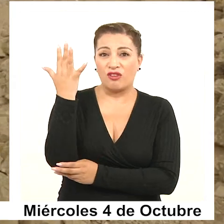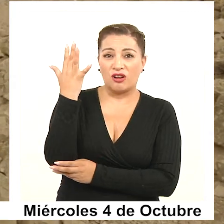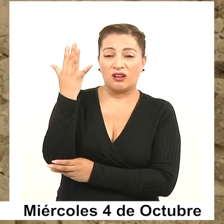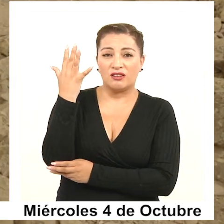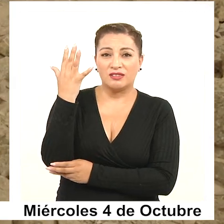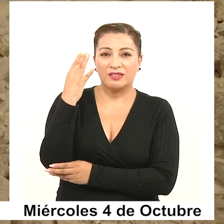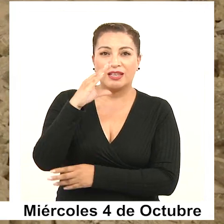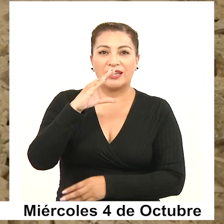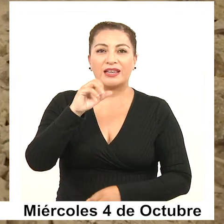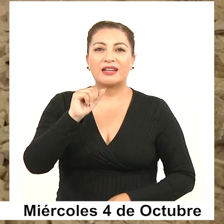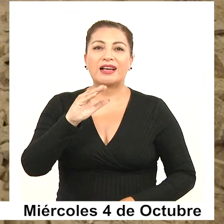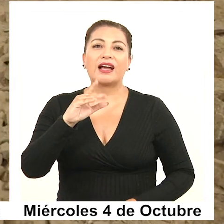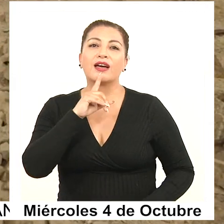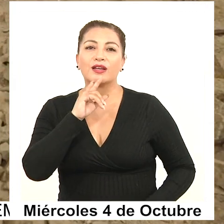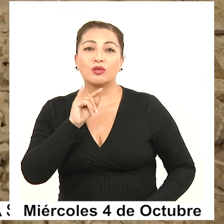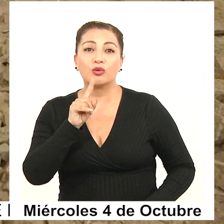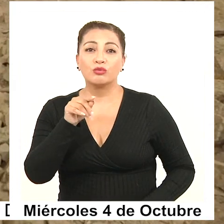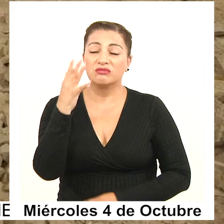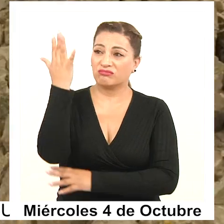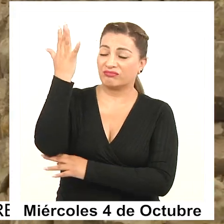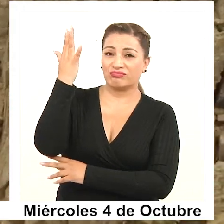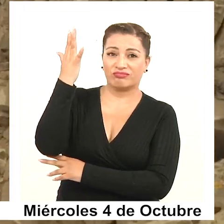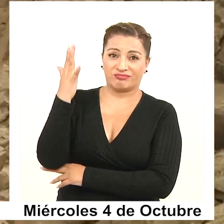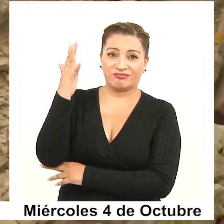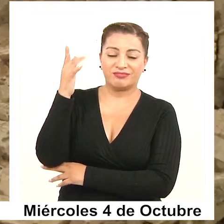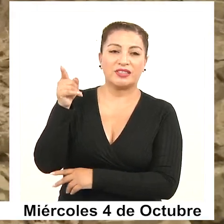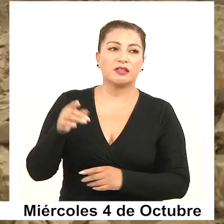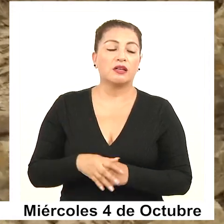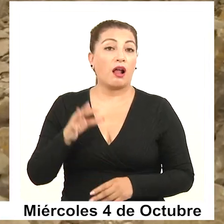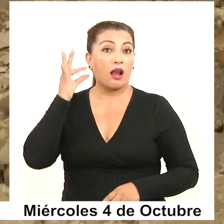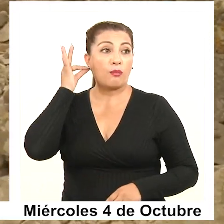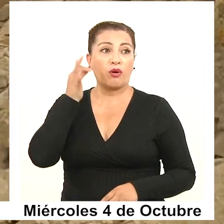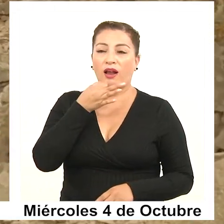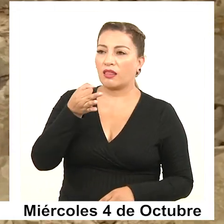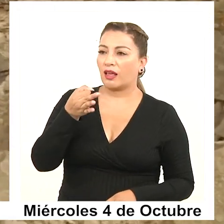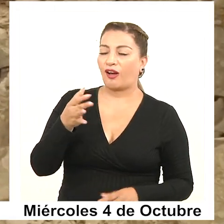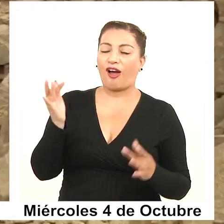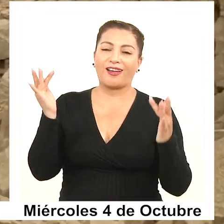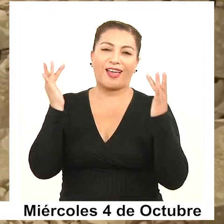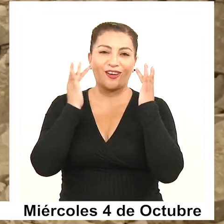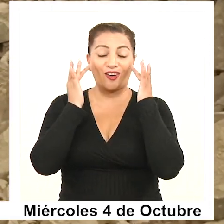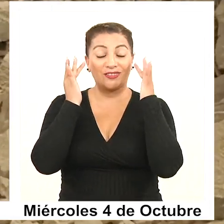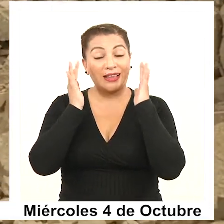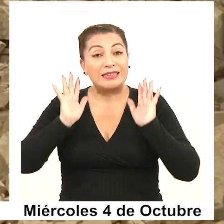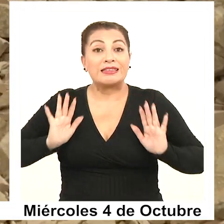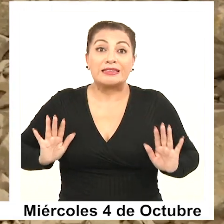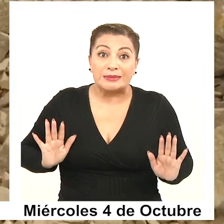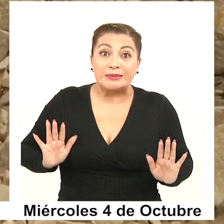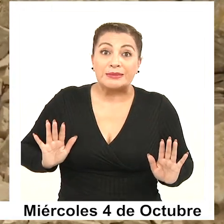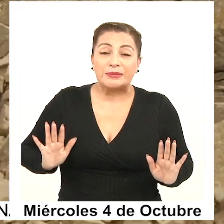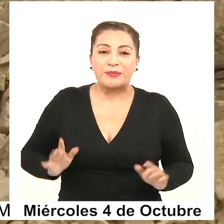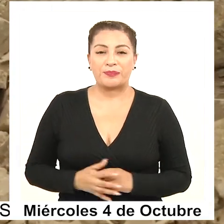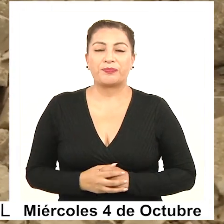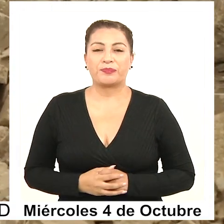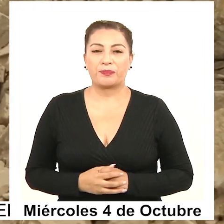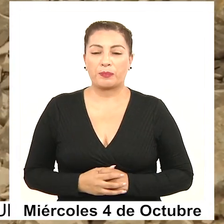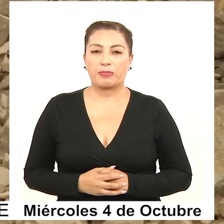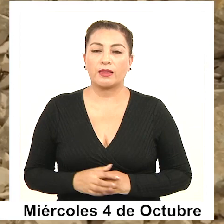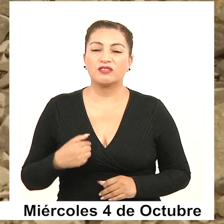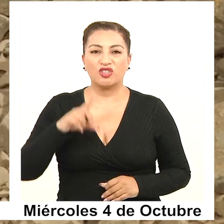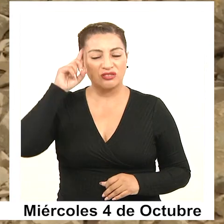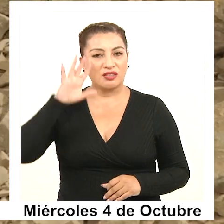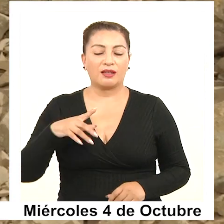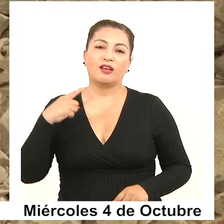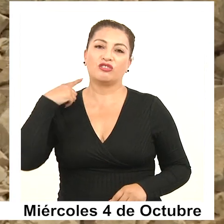cactus endémico de Iquique. Raquel Pinto se mostró contenta pero... El año 2000 es consciente